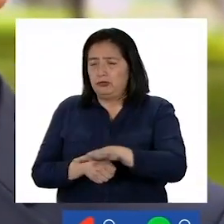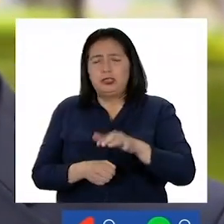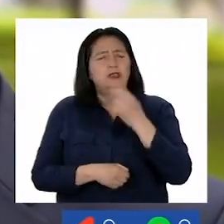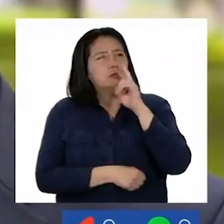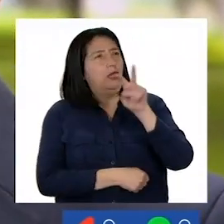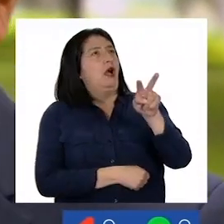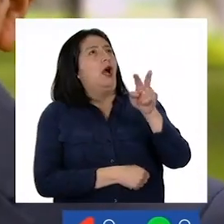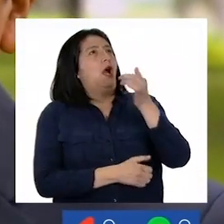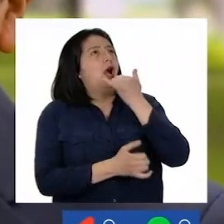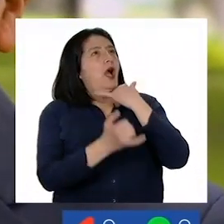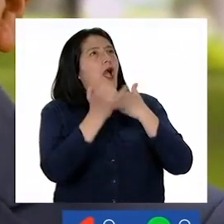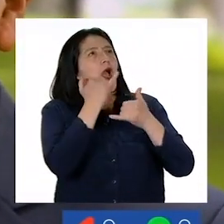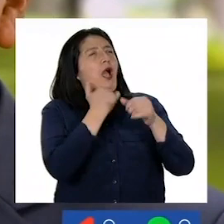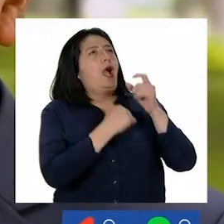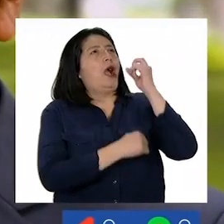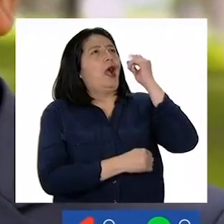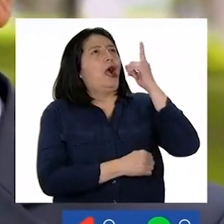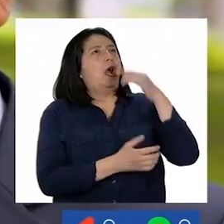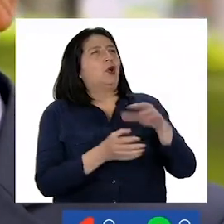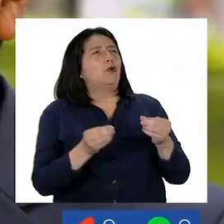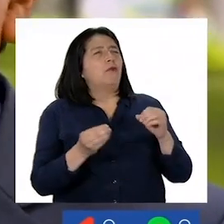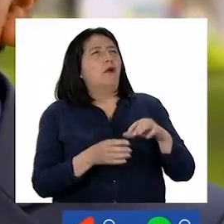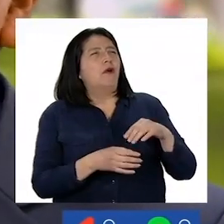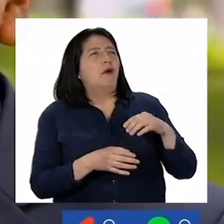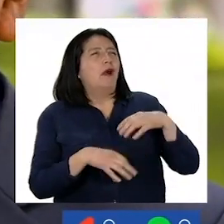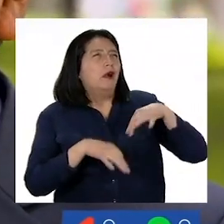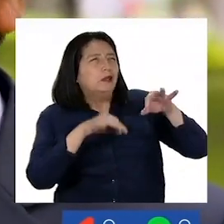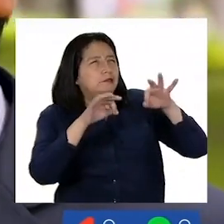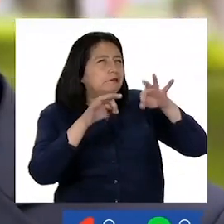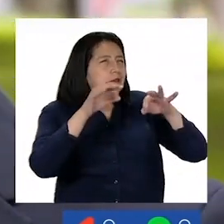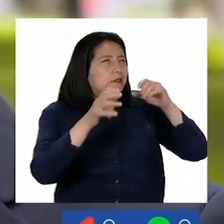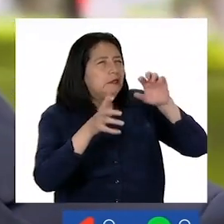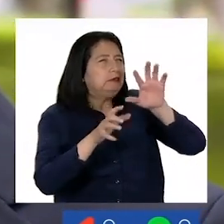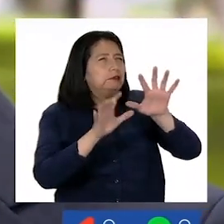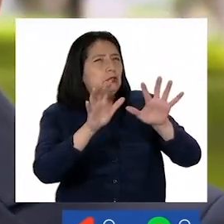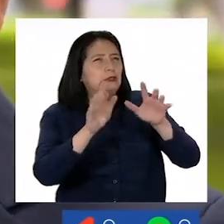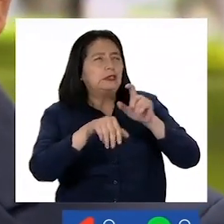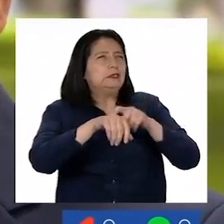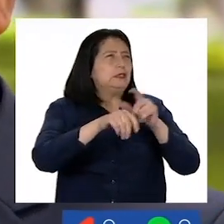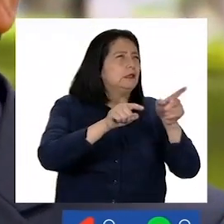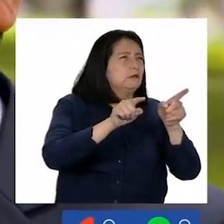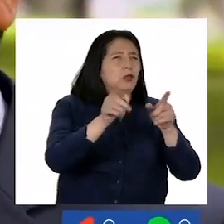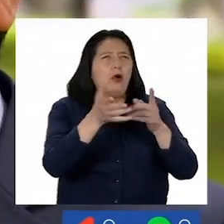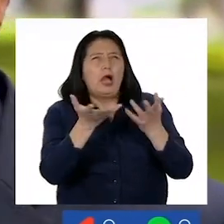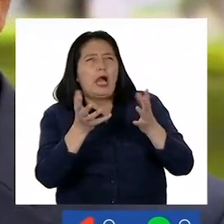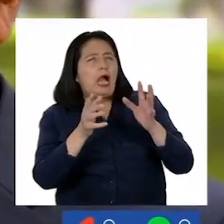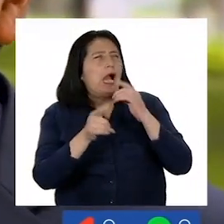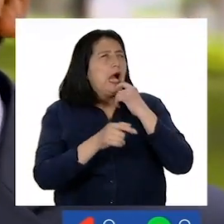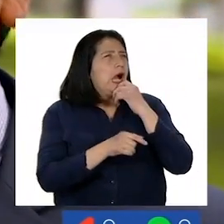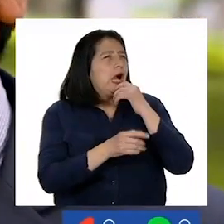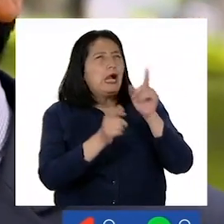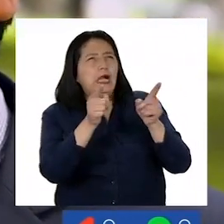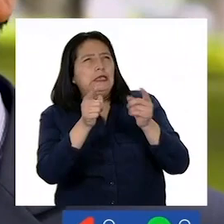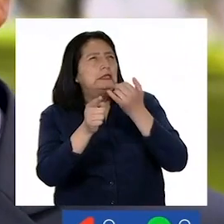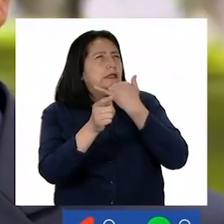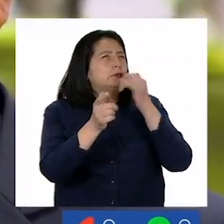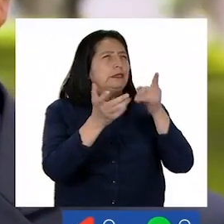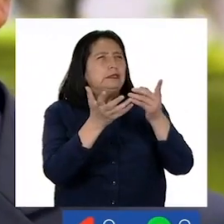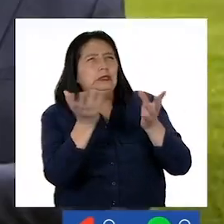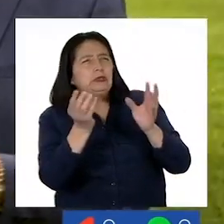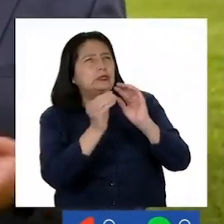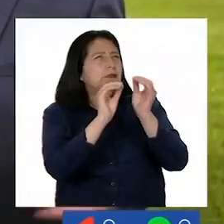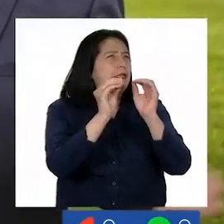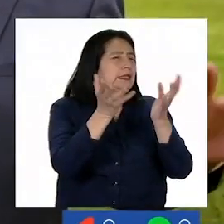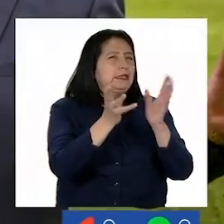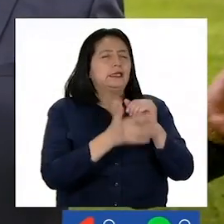cuenta de sus errores, de la forma en que movían los títeres, de la forma en que se expresaban, de los tiempos, de los momentos, de qué más cosas se debía